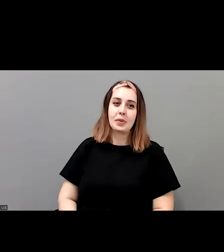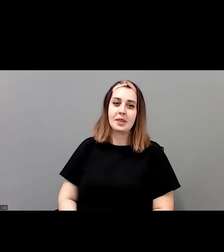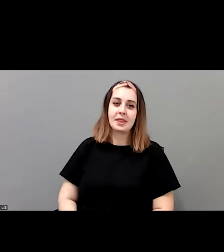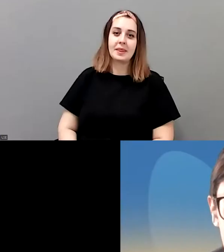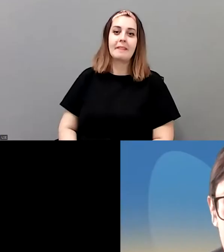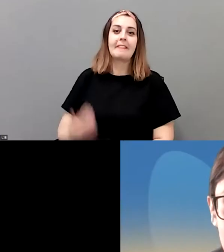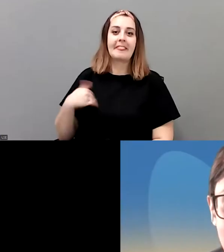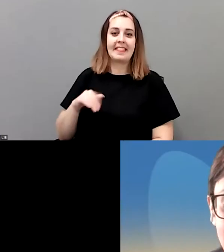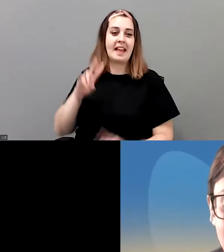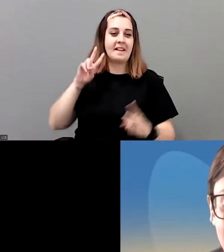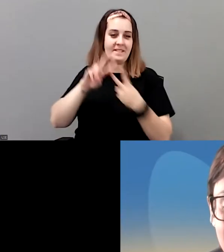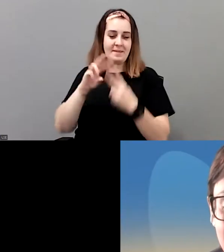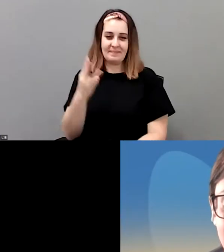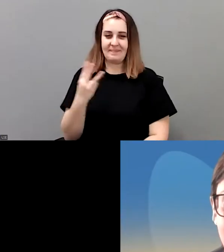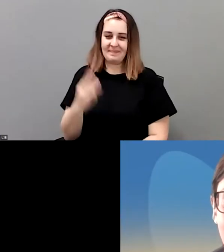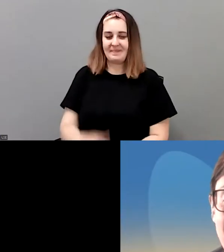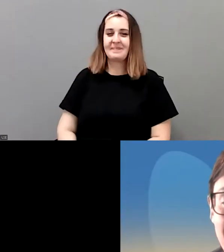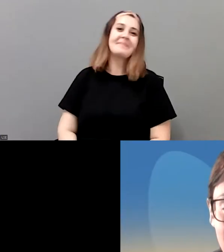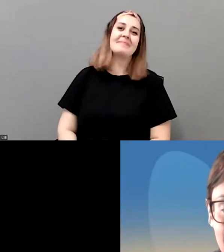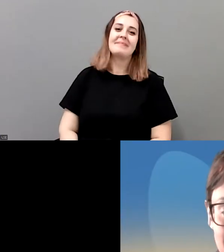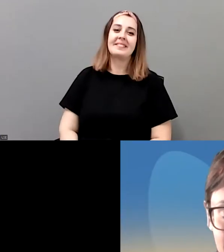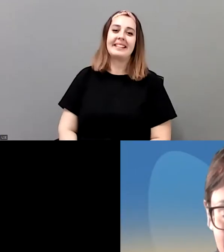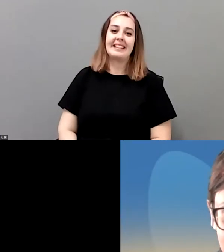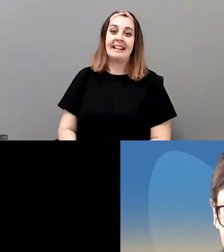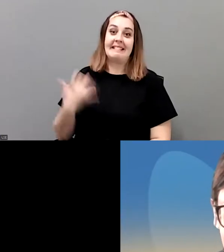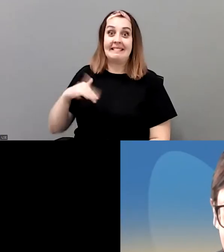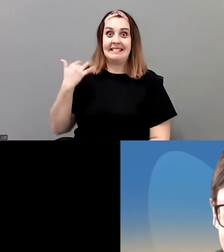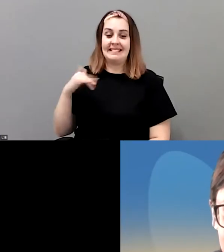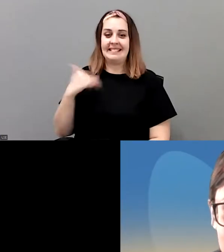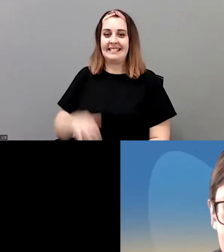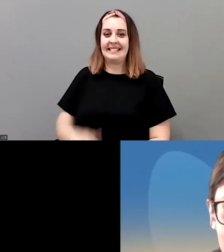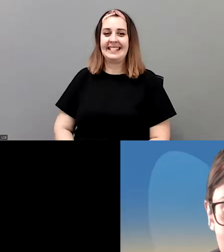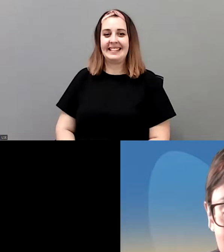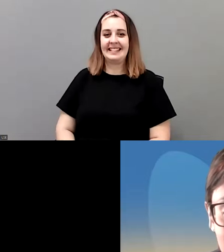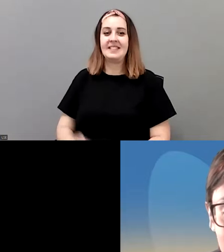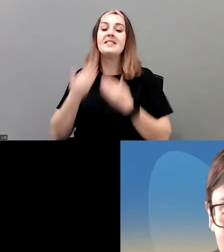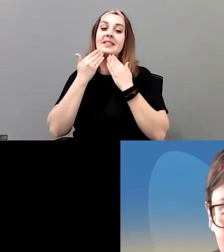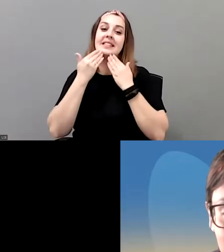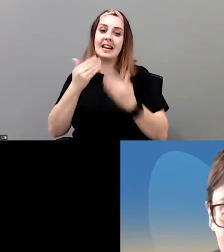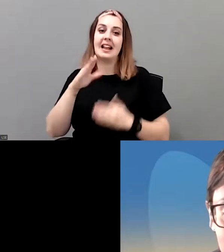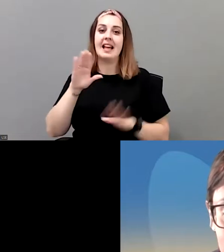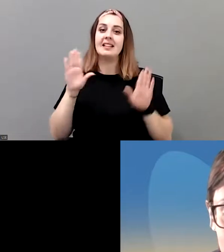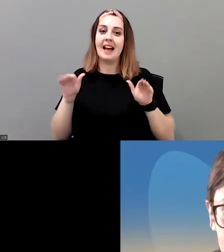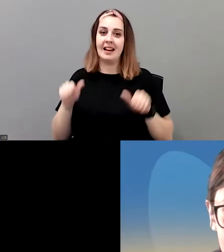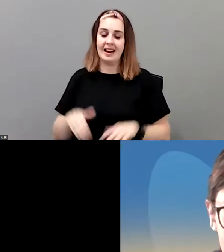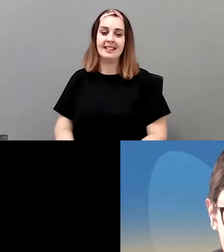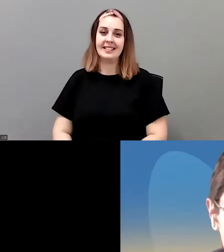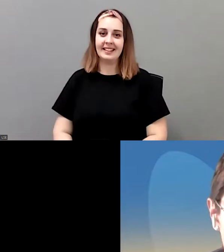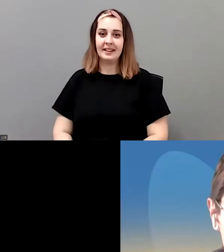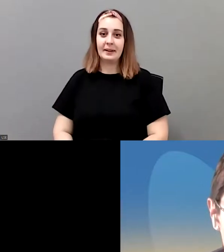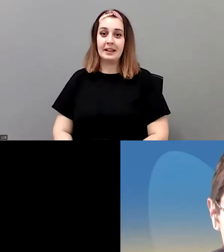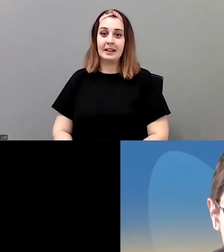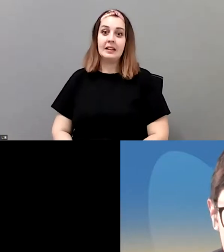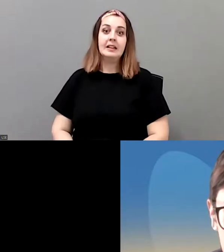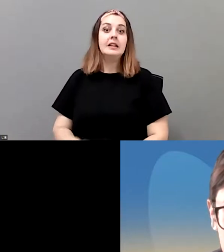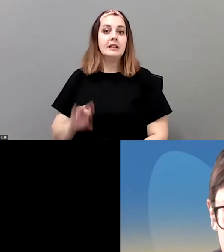Ahí, ya nos vemos. Casi nada, casi nada. Muchas gracias, Ángeles. Sí, bueno,